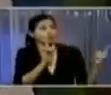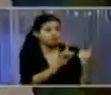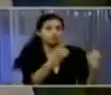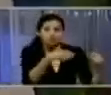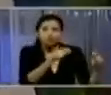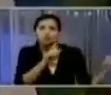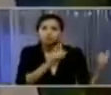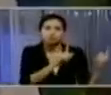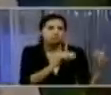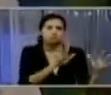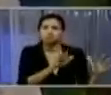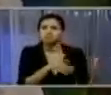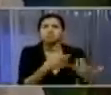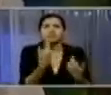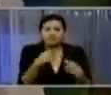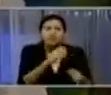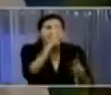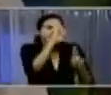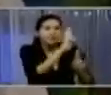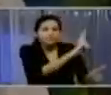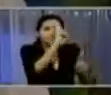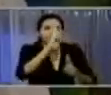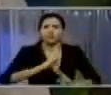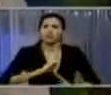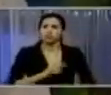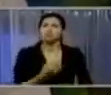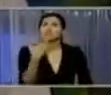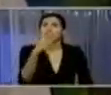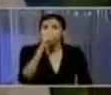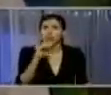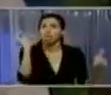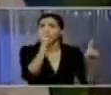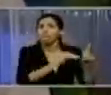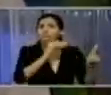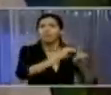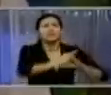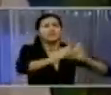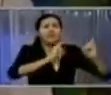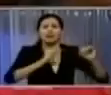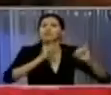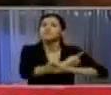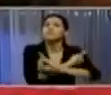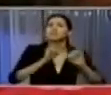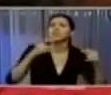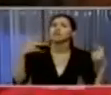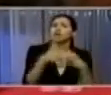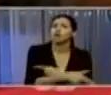relaciones de respeto y que cese la conspiradera contra Venezuela,